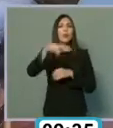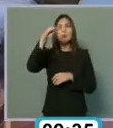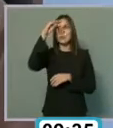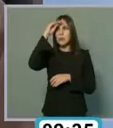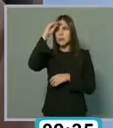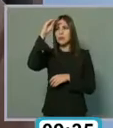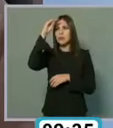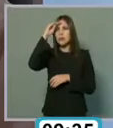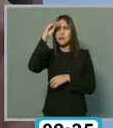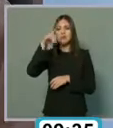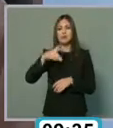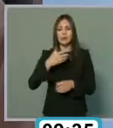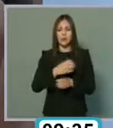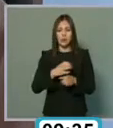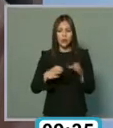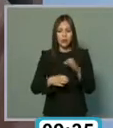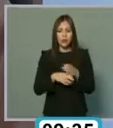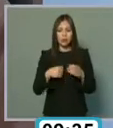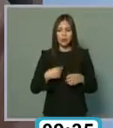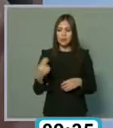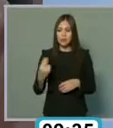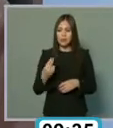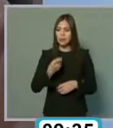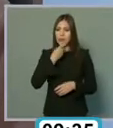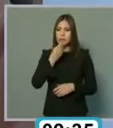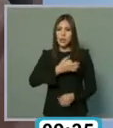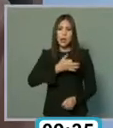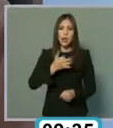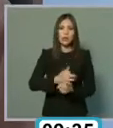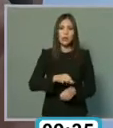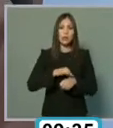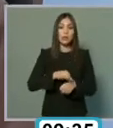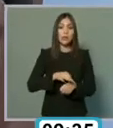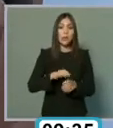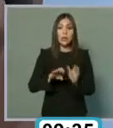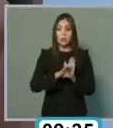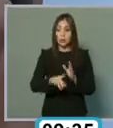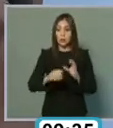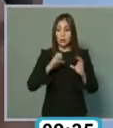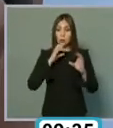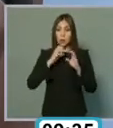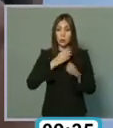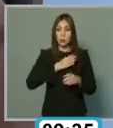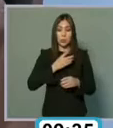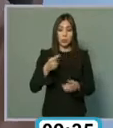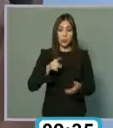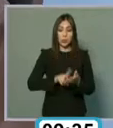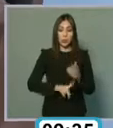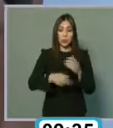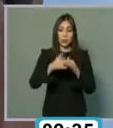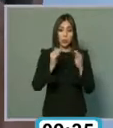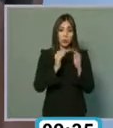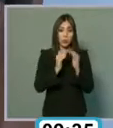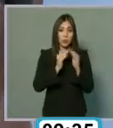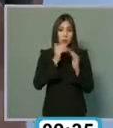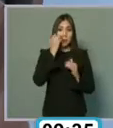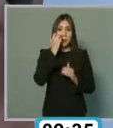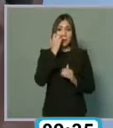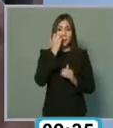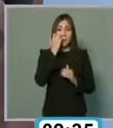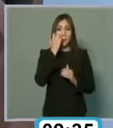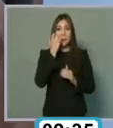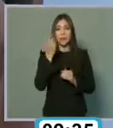uno siente, que uno necesita. Si hay una comunicación asertiva dentro de la casa va a ser